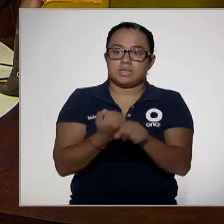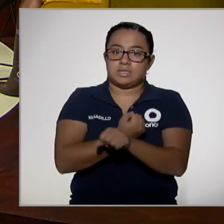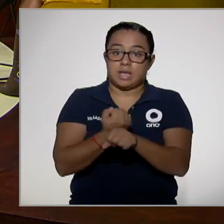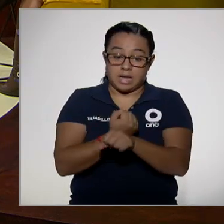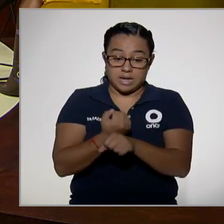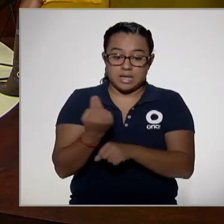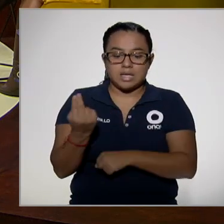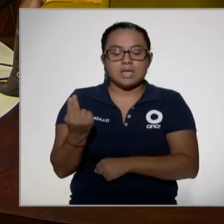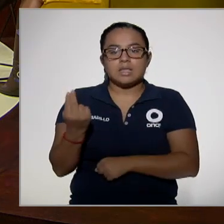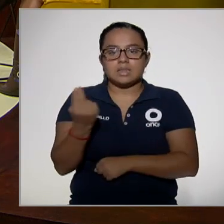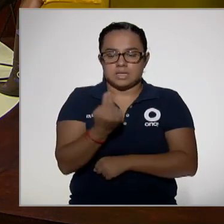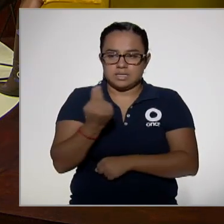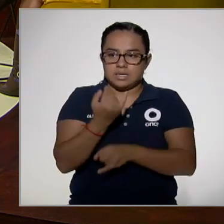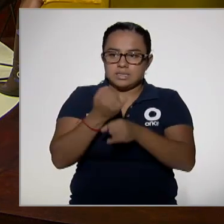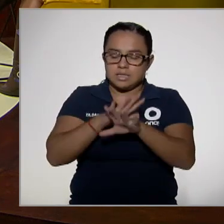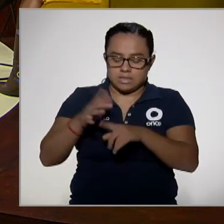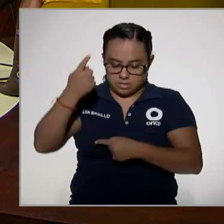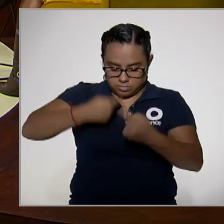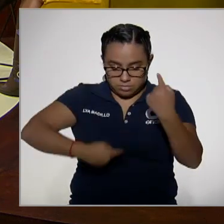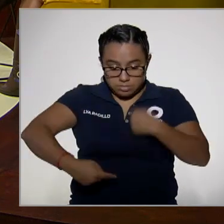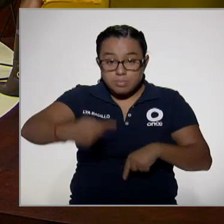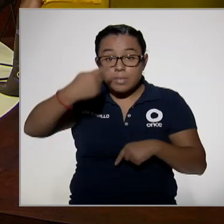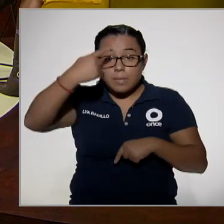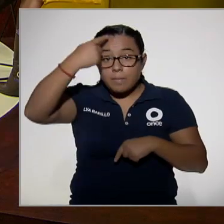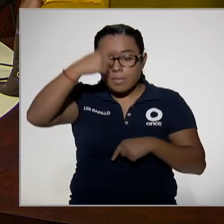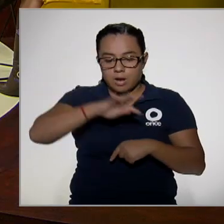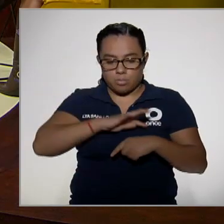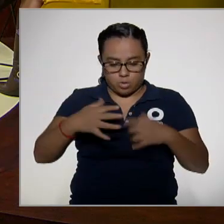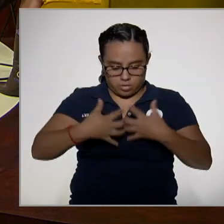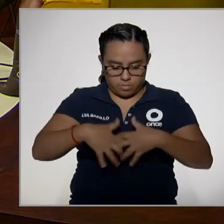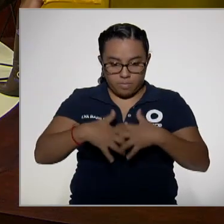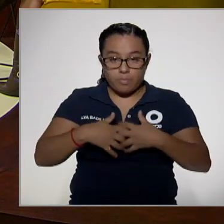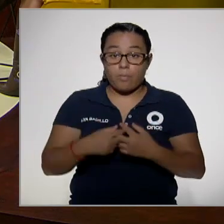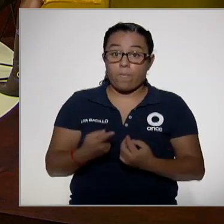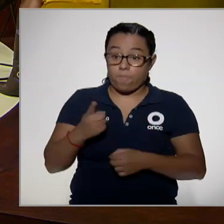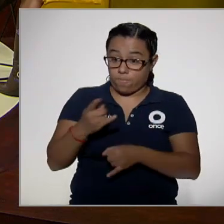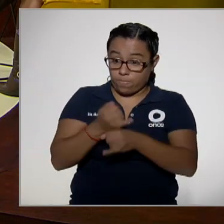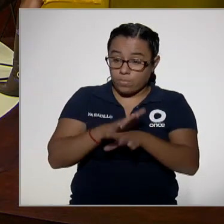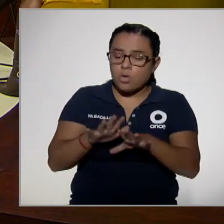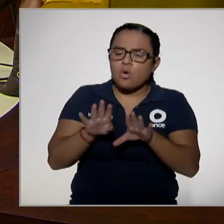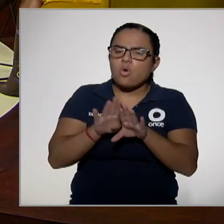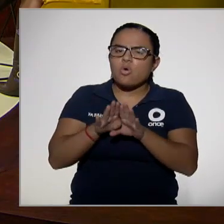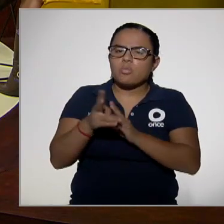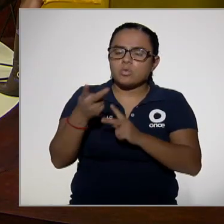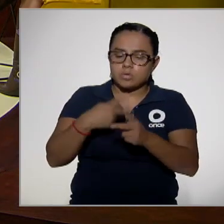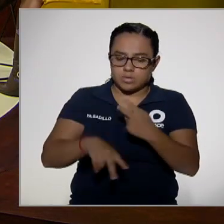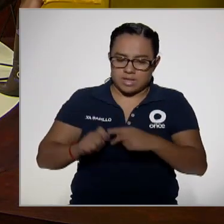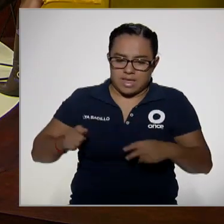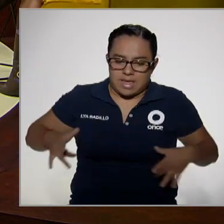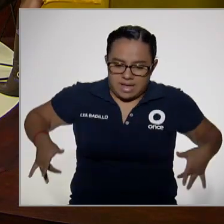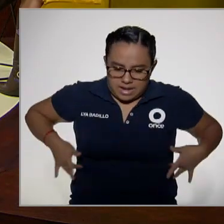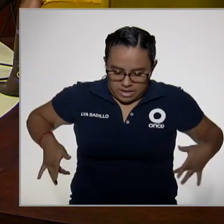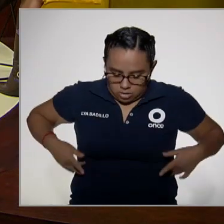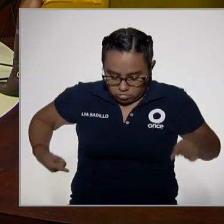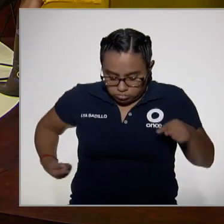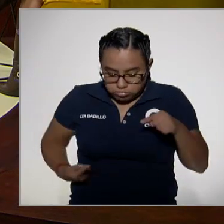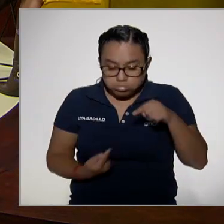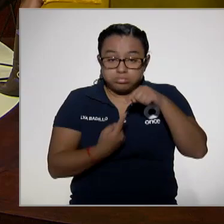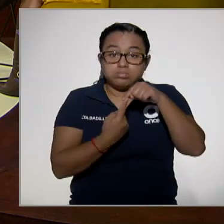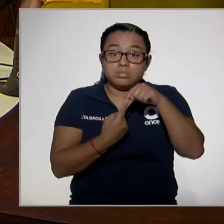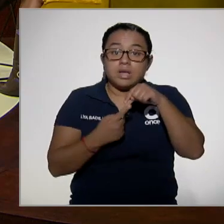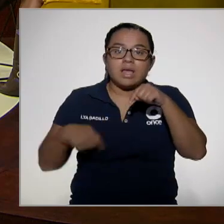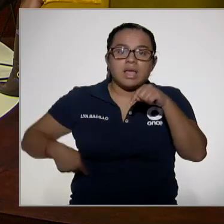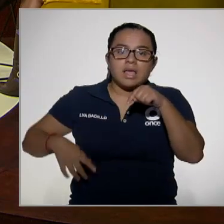necesita recibir información para que los para que los produzca esta información la recibe principalmente del riñón porque ahí es donde se